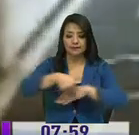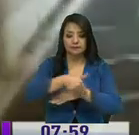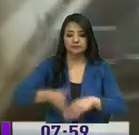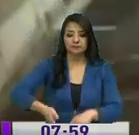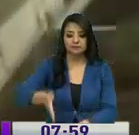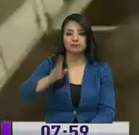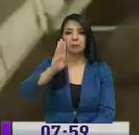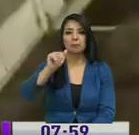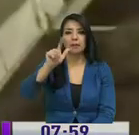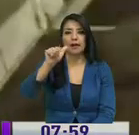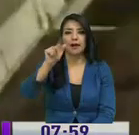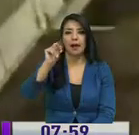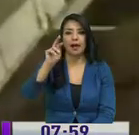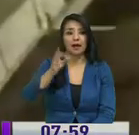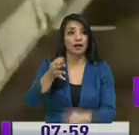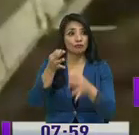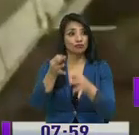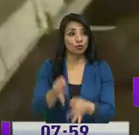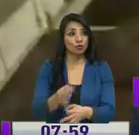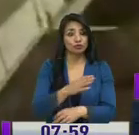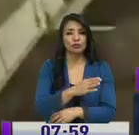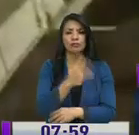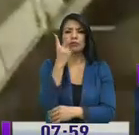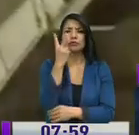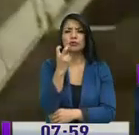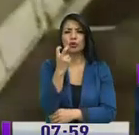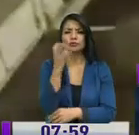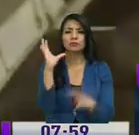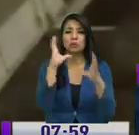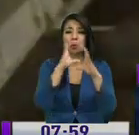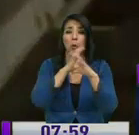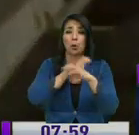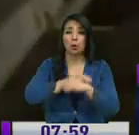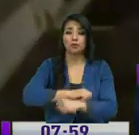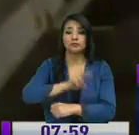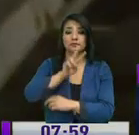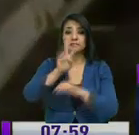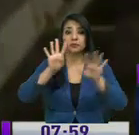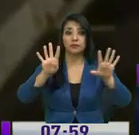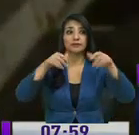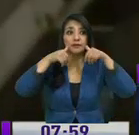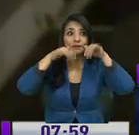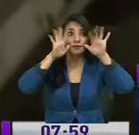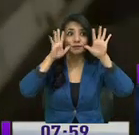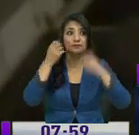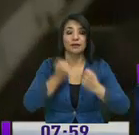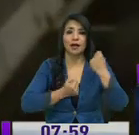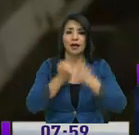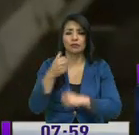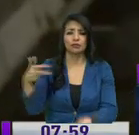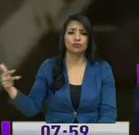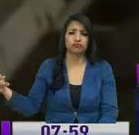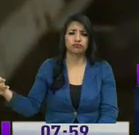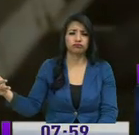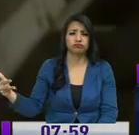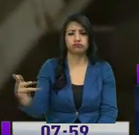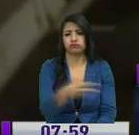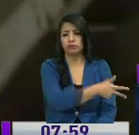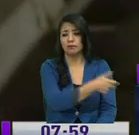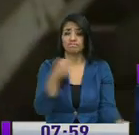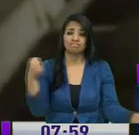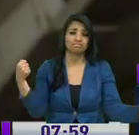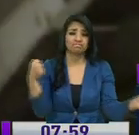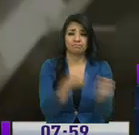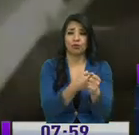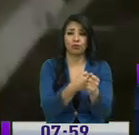embargo, exactamente a las 12:03 de este 29 de diciembre, este auto a toda velocidad se impactó